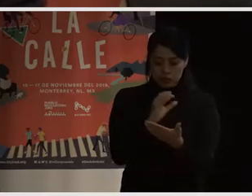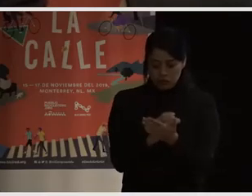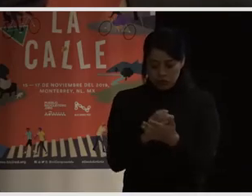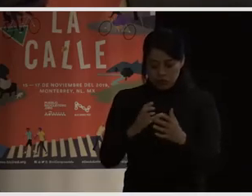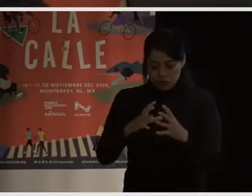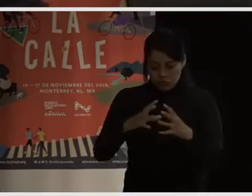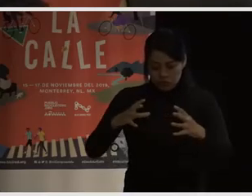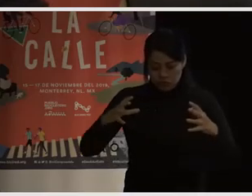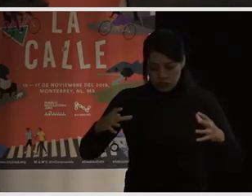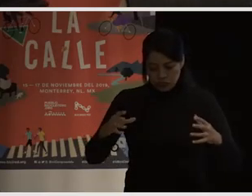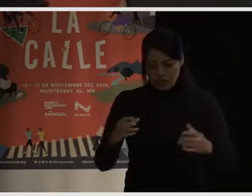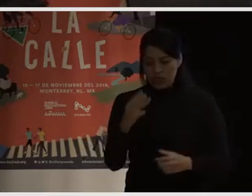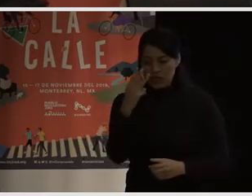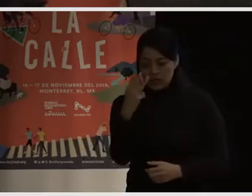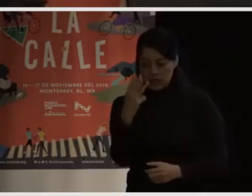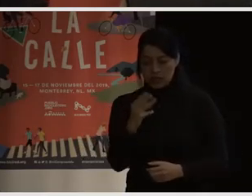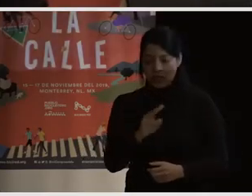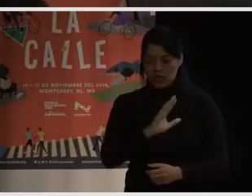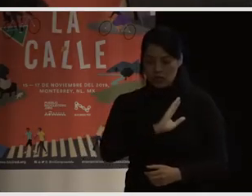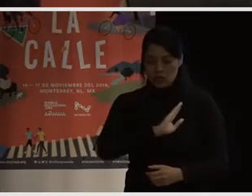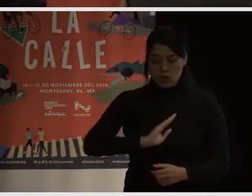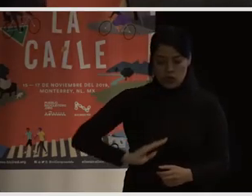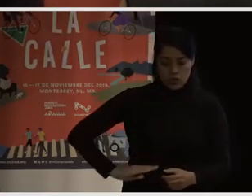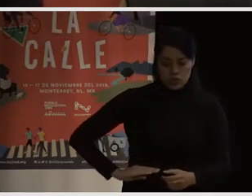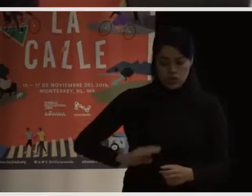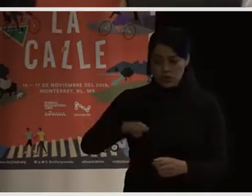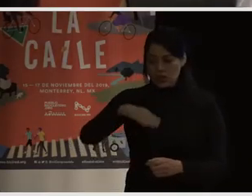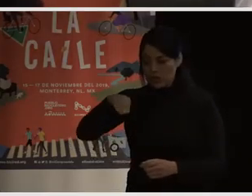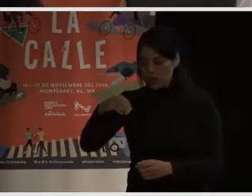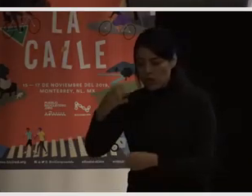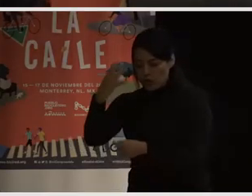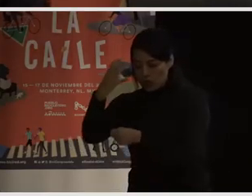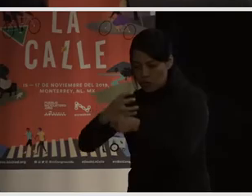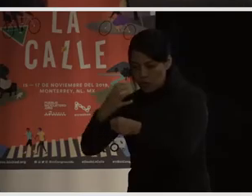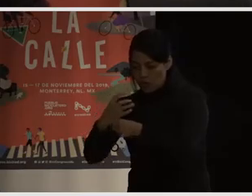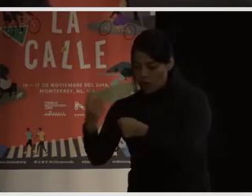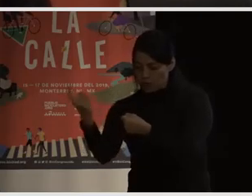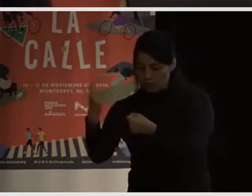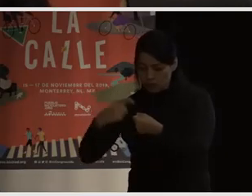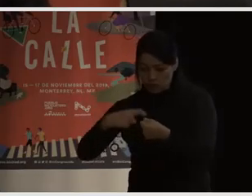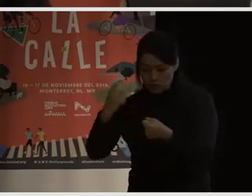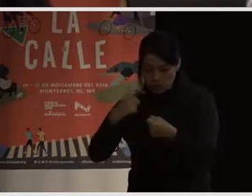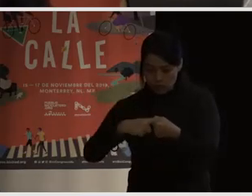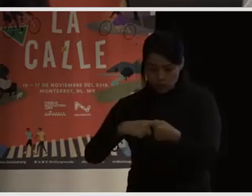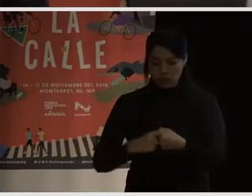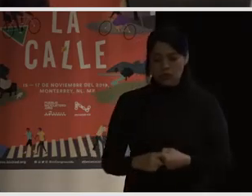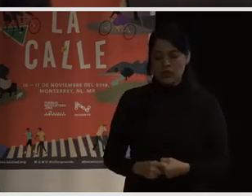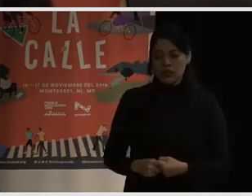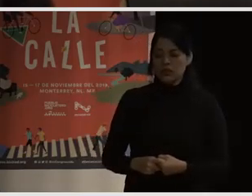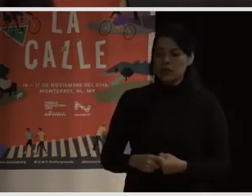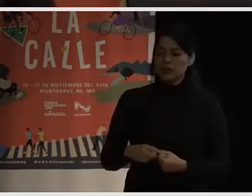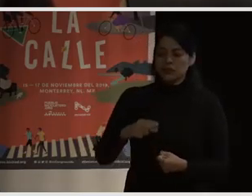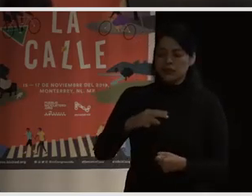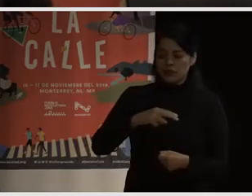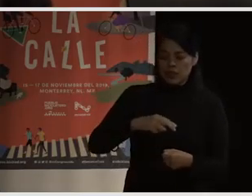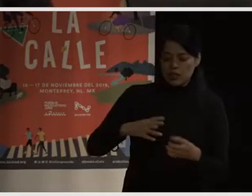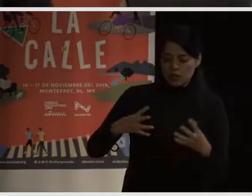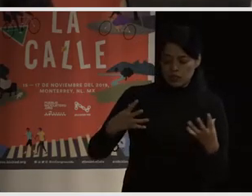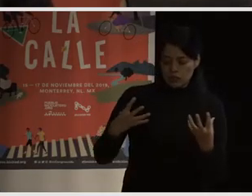constituida por tres municipios está buscando un cuarto municipio adherirse a esta zona metropolitana nuestra zona metropolitana